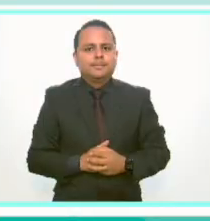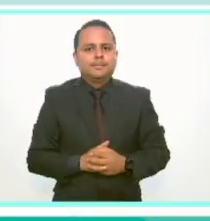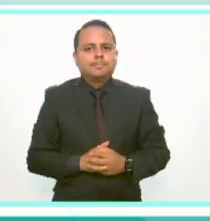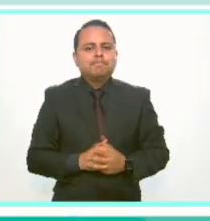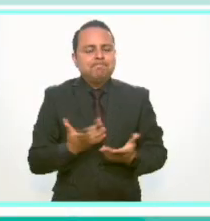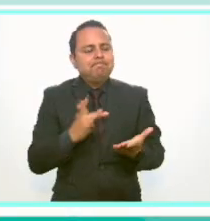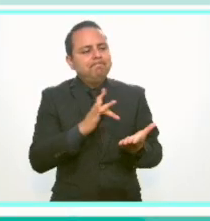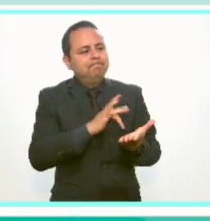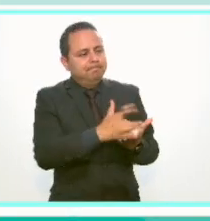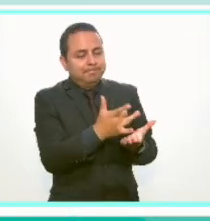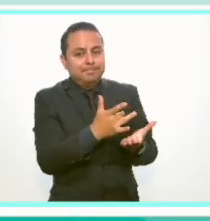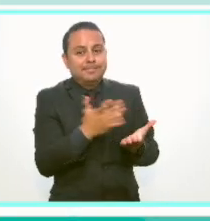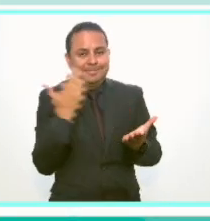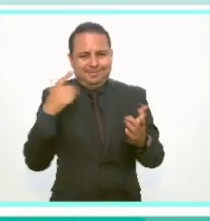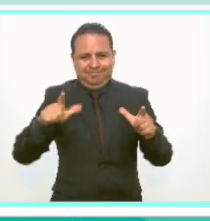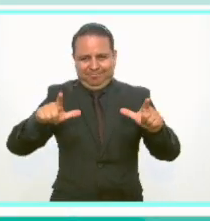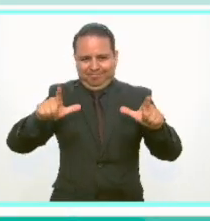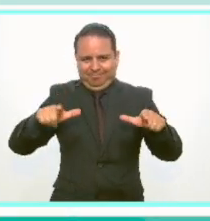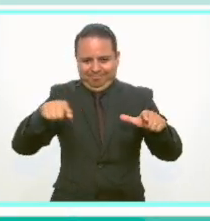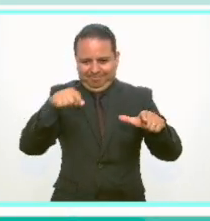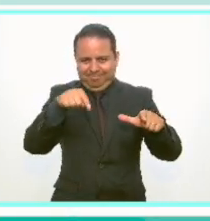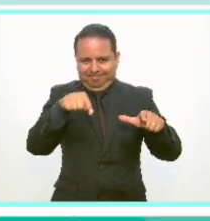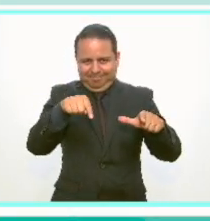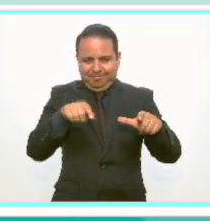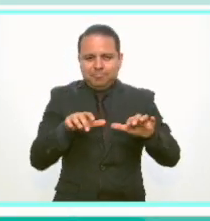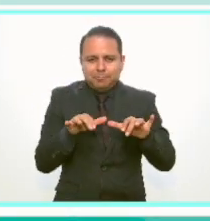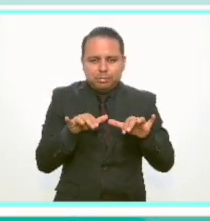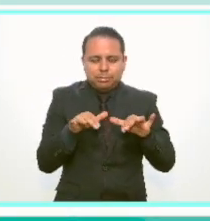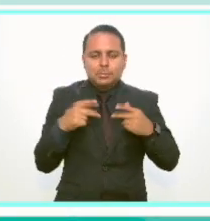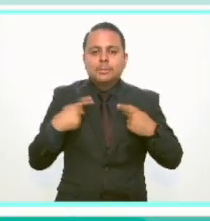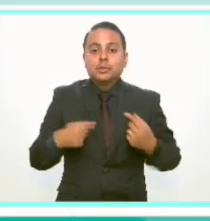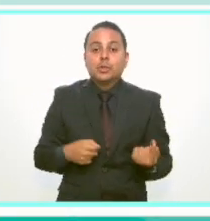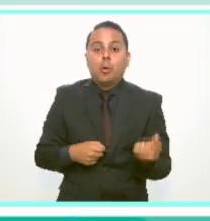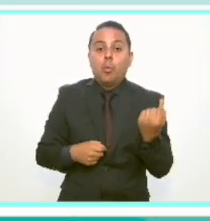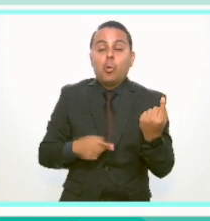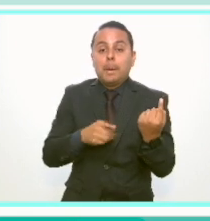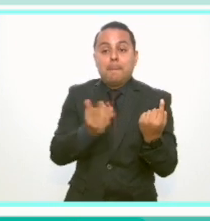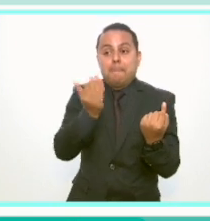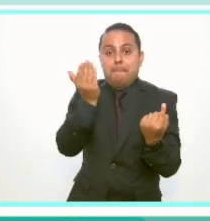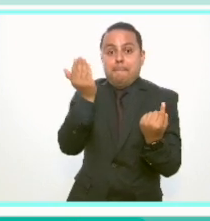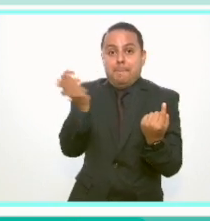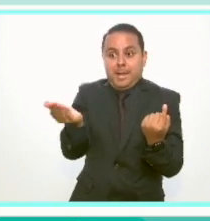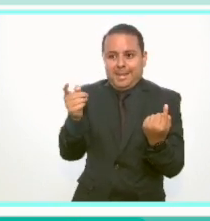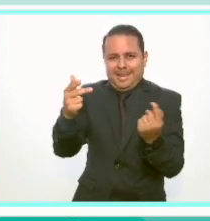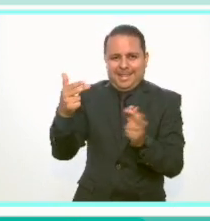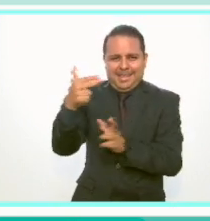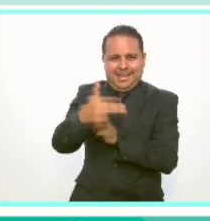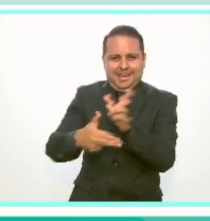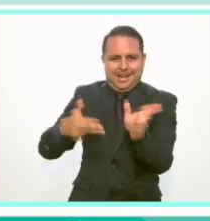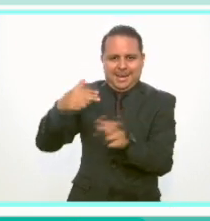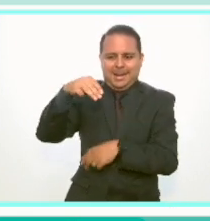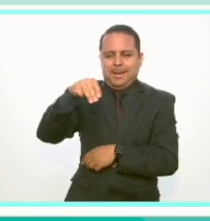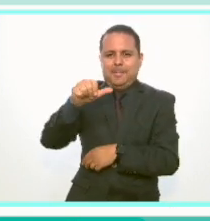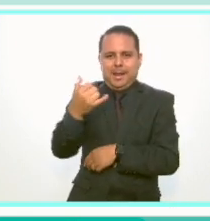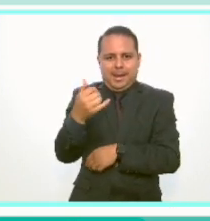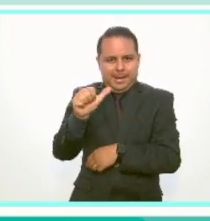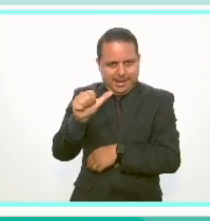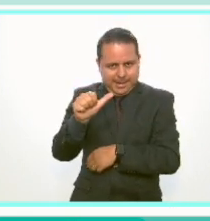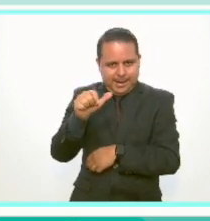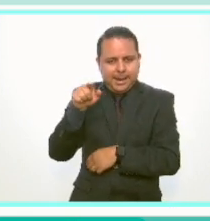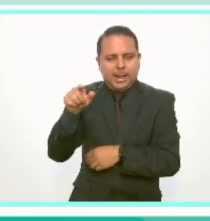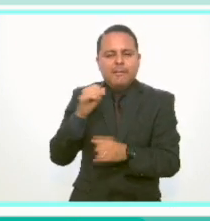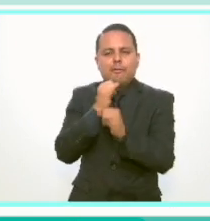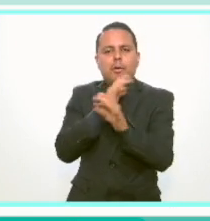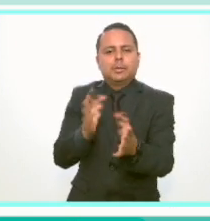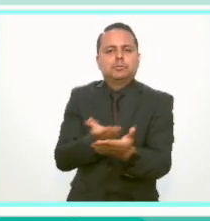a través de la Plataforma Nacional de Transparencia, una persona solicitó al Tren Maya ese ADCB la siguiente